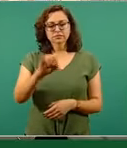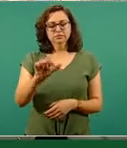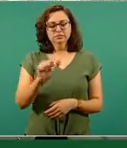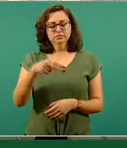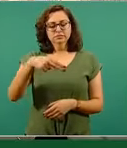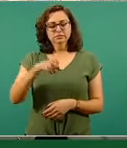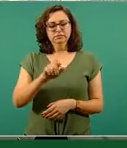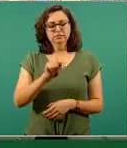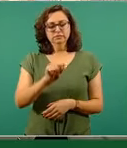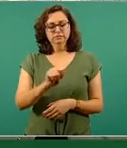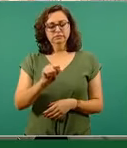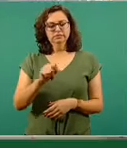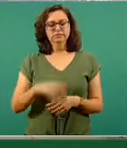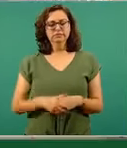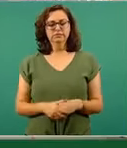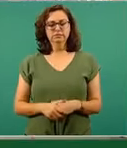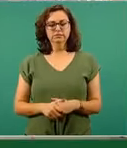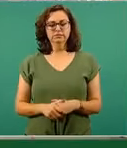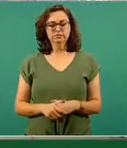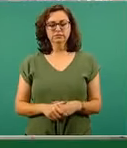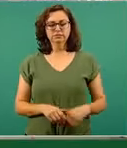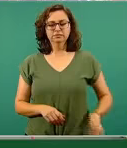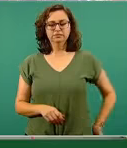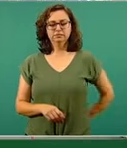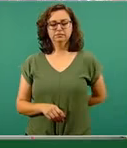Galindo, Mundo Farma, por favor.